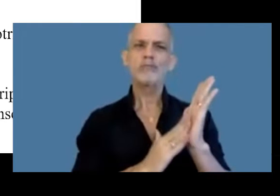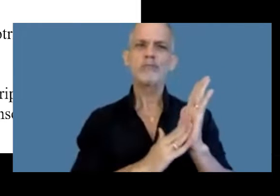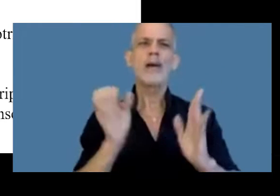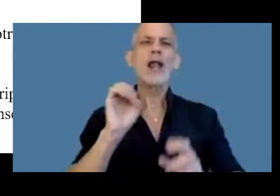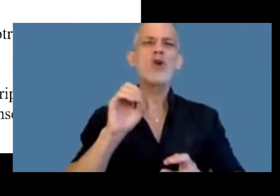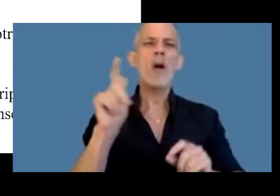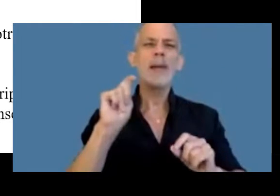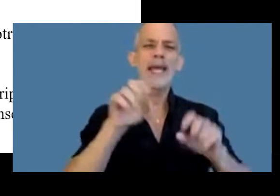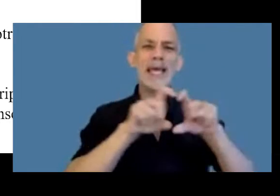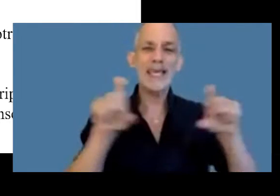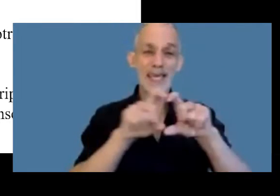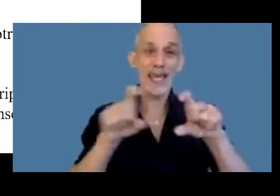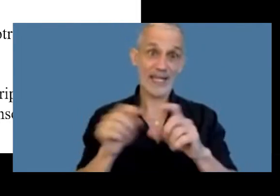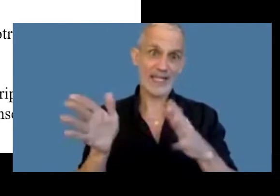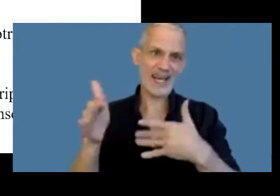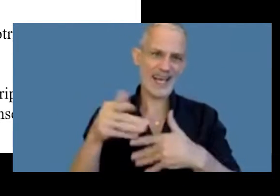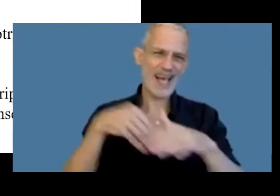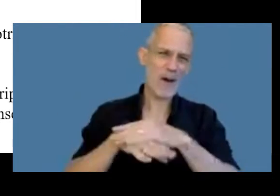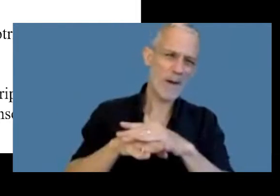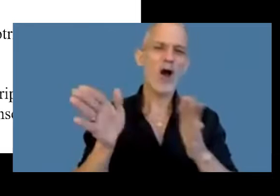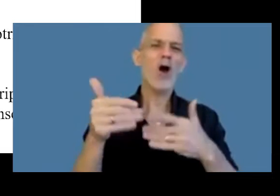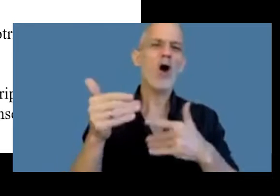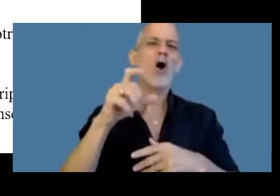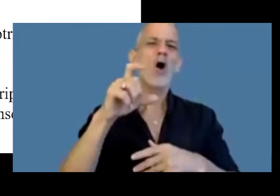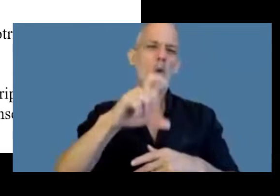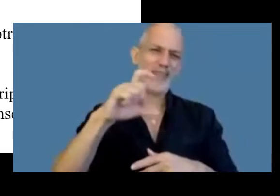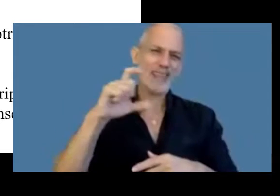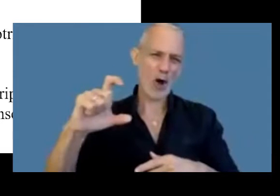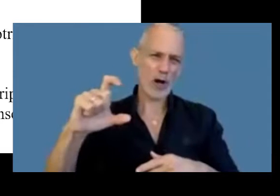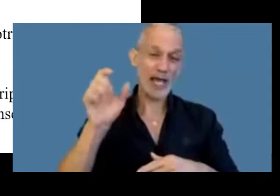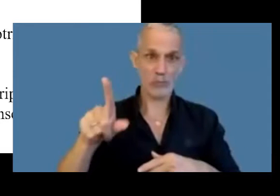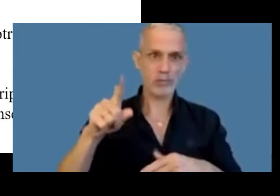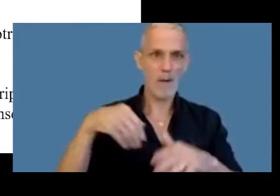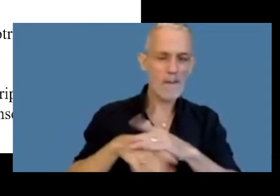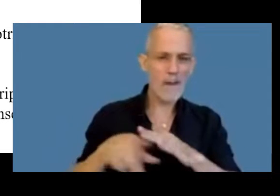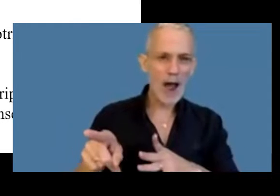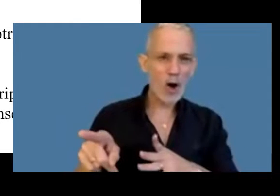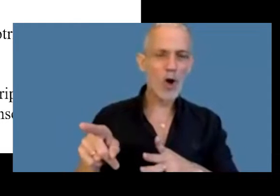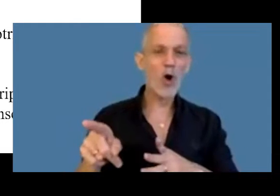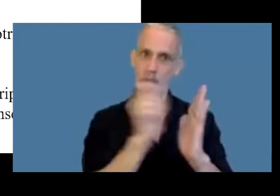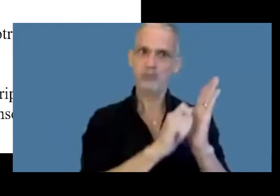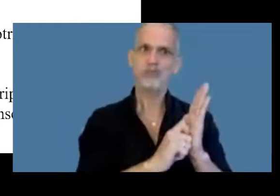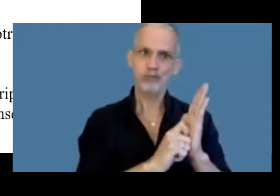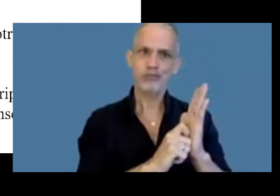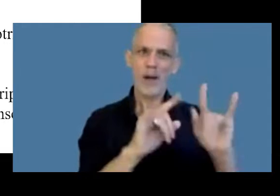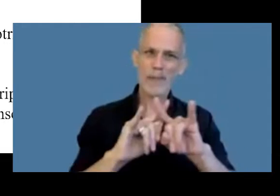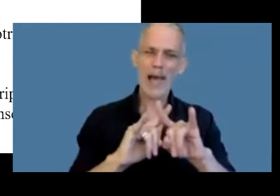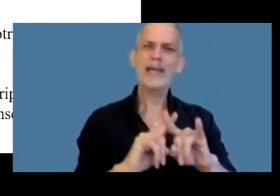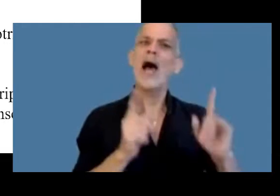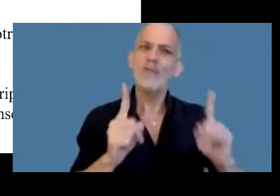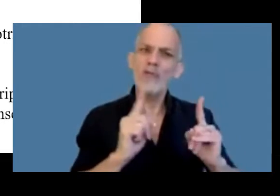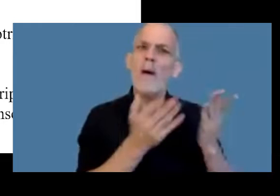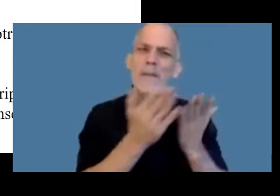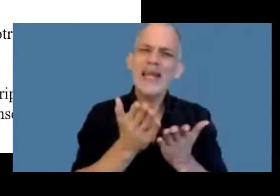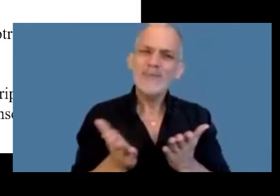bancarias, en este caso cuenta corriente con la cual operan, van a conservar el beneficio de